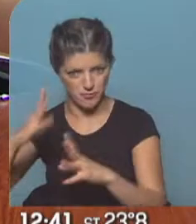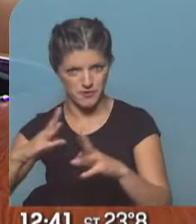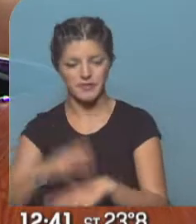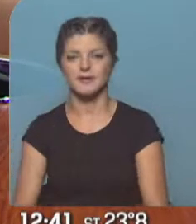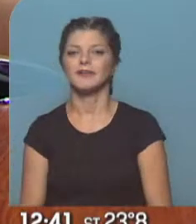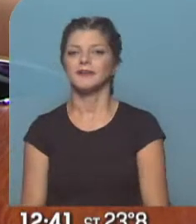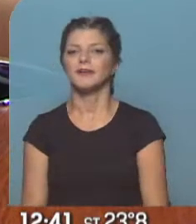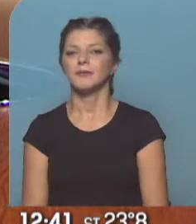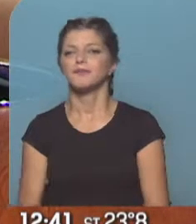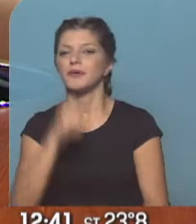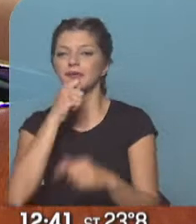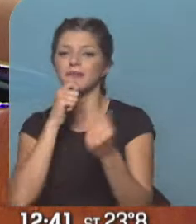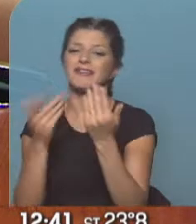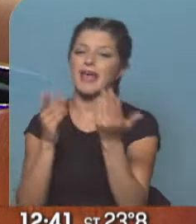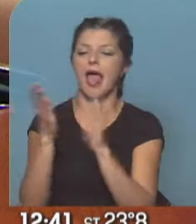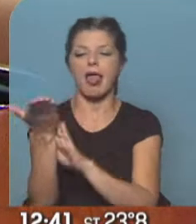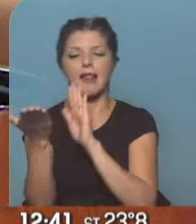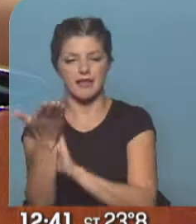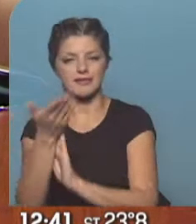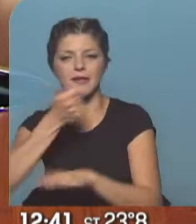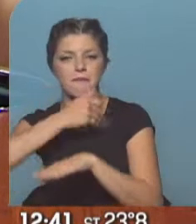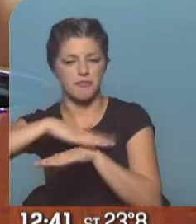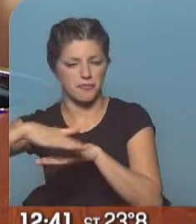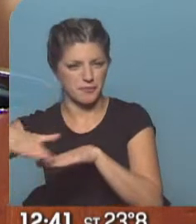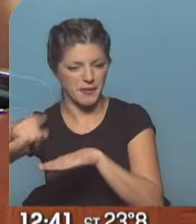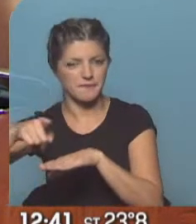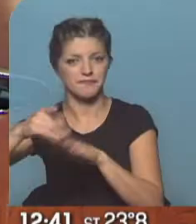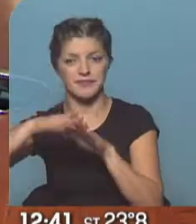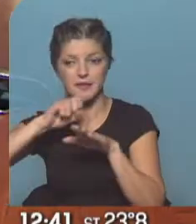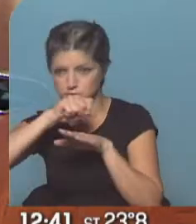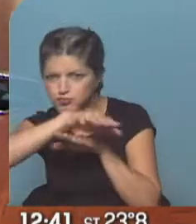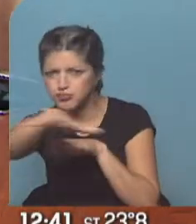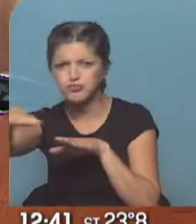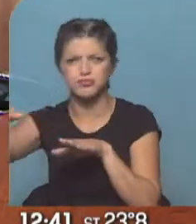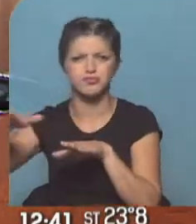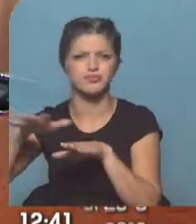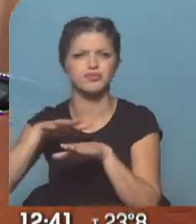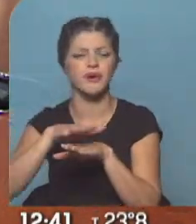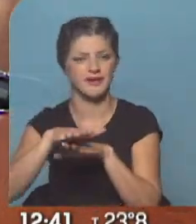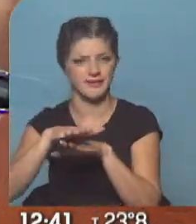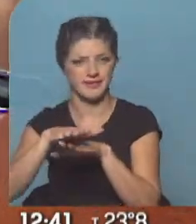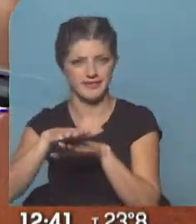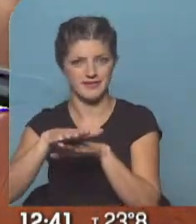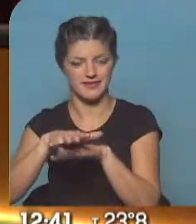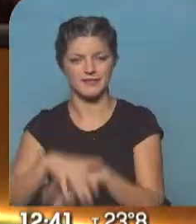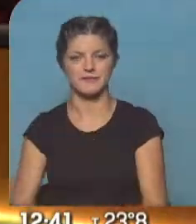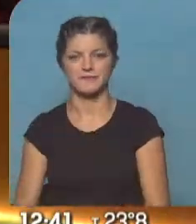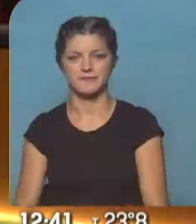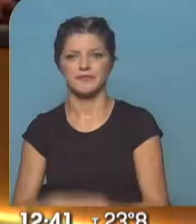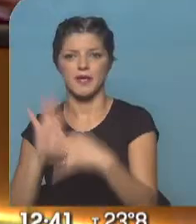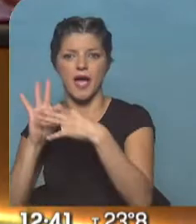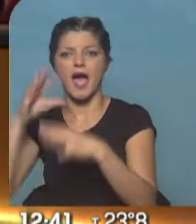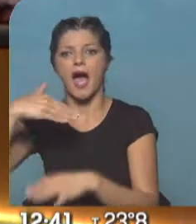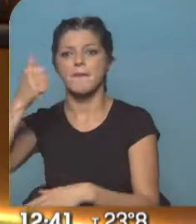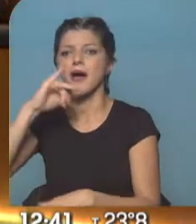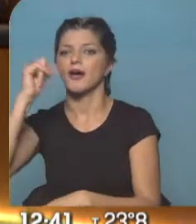este, hacia los llanos orientales. Recuerda que después de ahí es todo territorio ligado al Amazonas o al